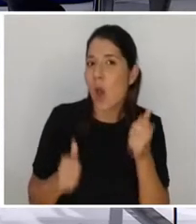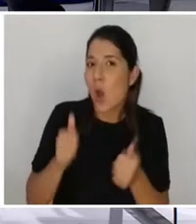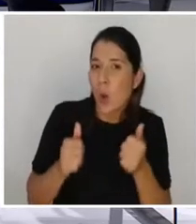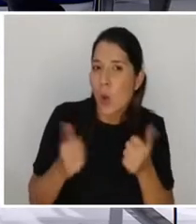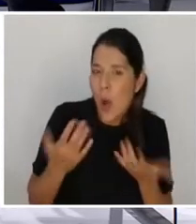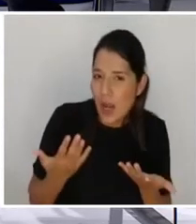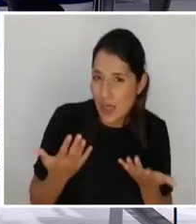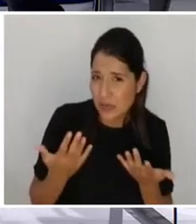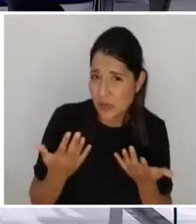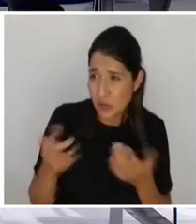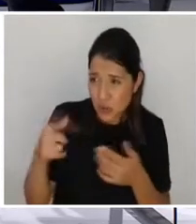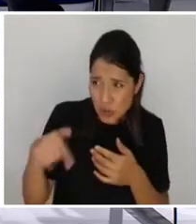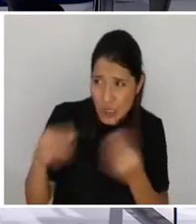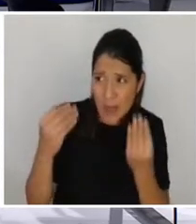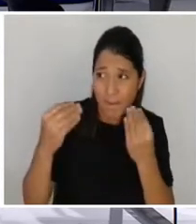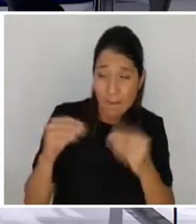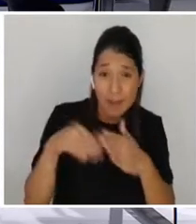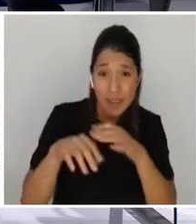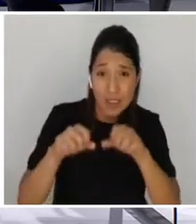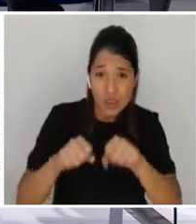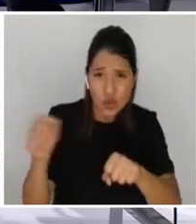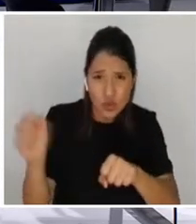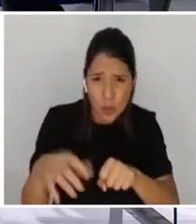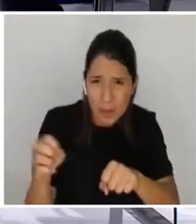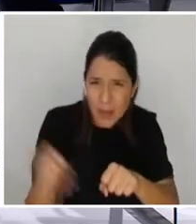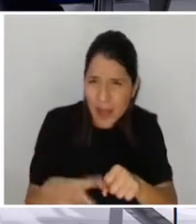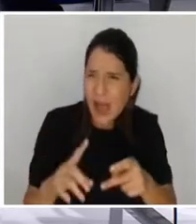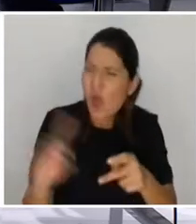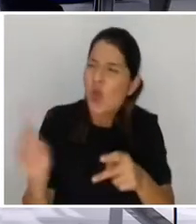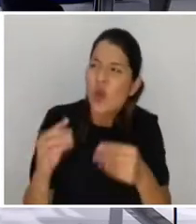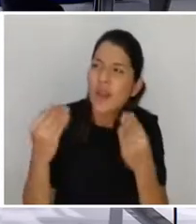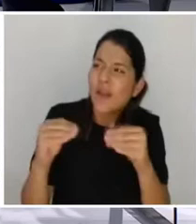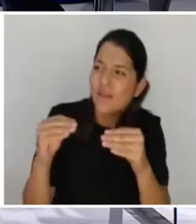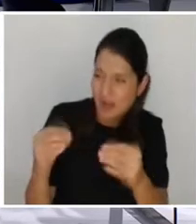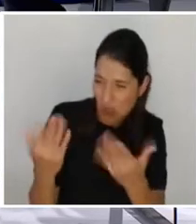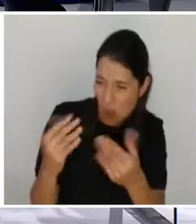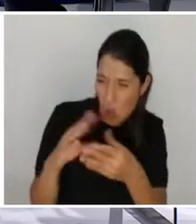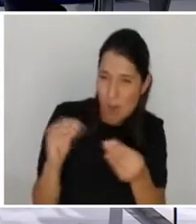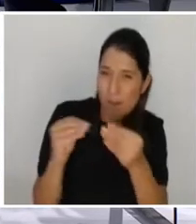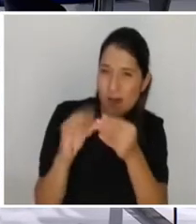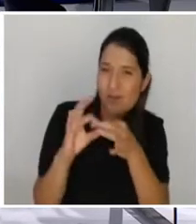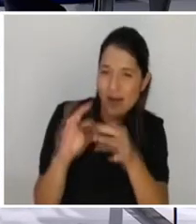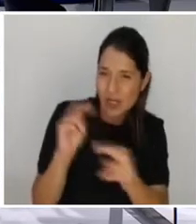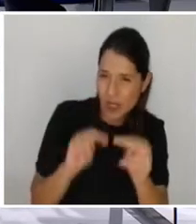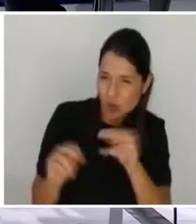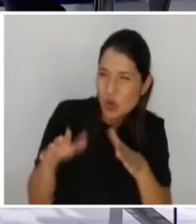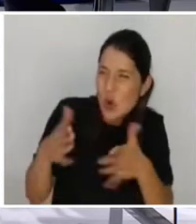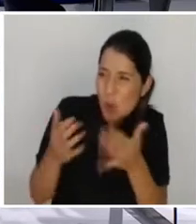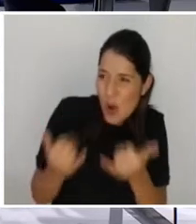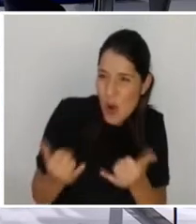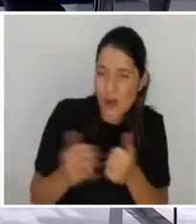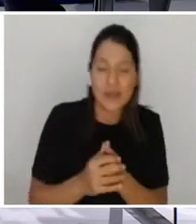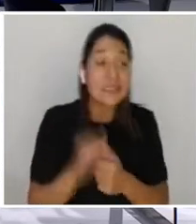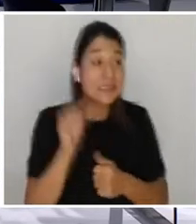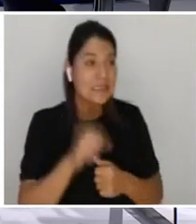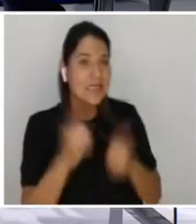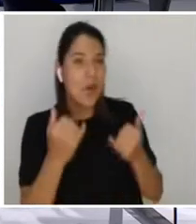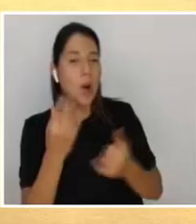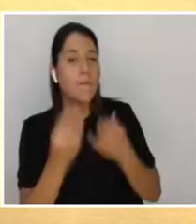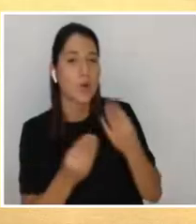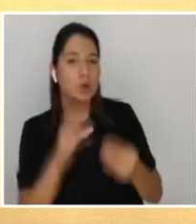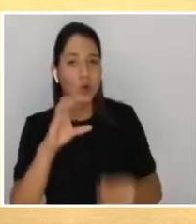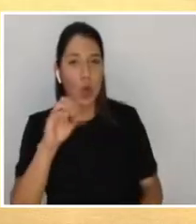en supermercados, cadenas. Contanos un poco más del negocio al día de hoy, ¿cómo está? Ajá, bueno, ahora estamos produciendo kombucha, ginger